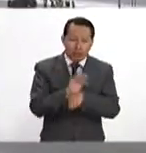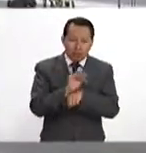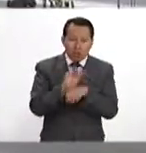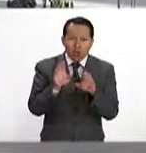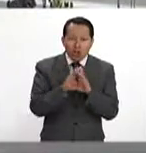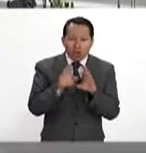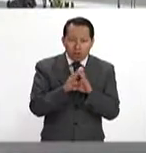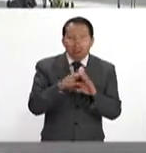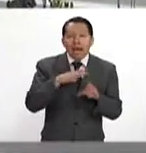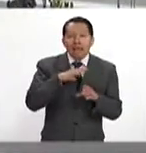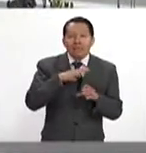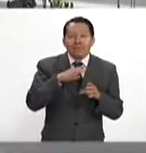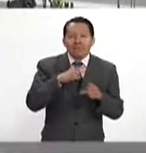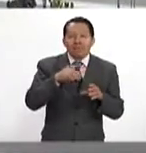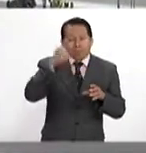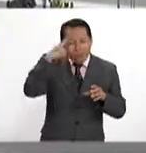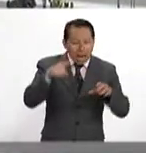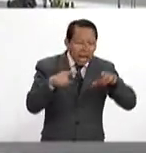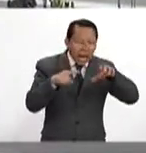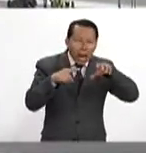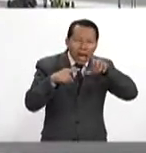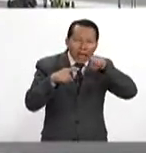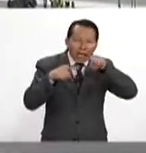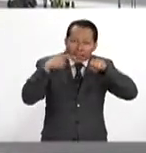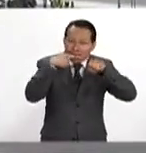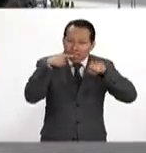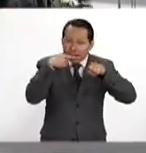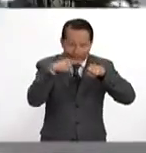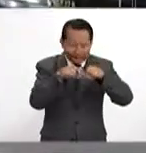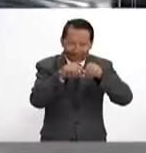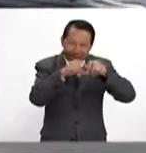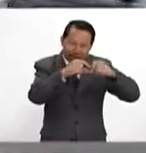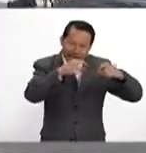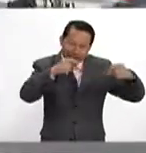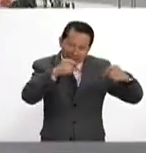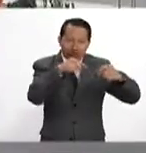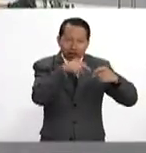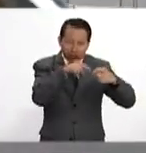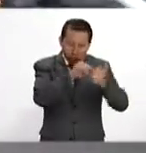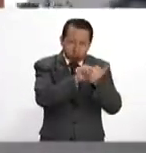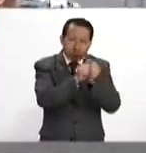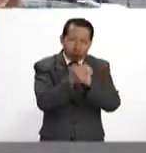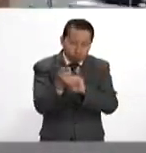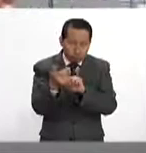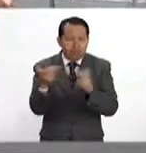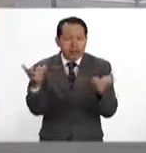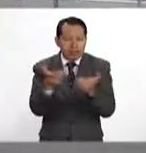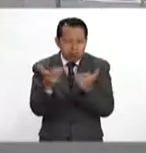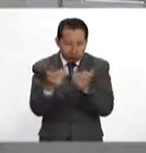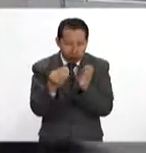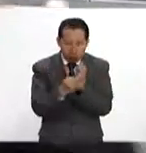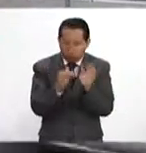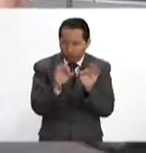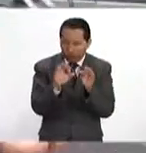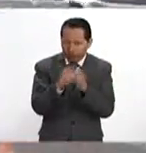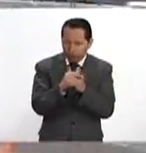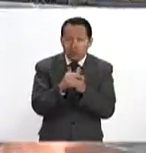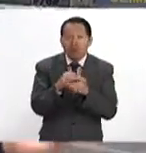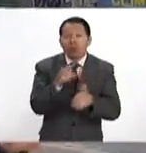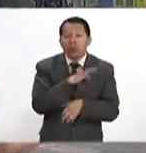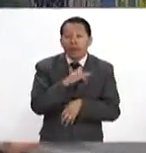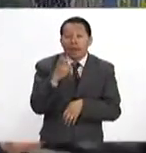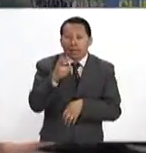empaques de pastas de dientes en láminas de plástico aislante para garantizar que este proyecto no solamente aporte